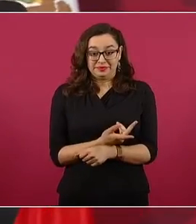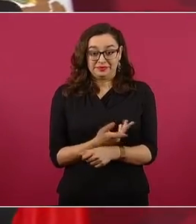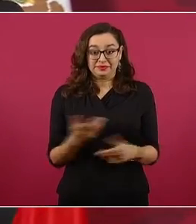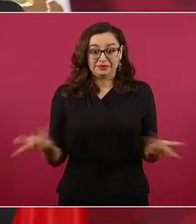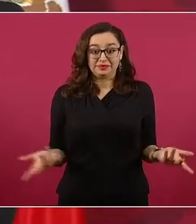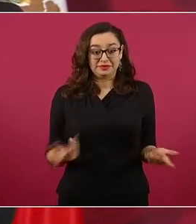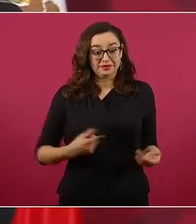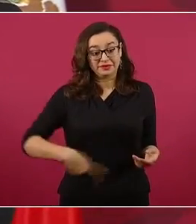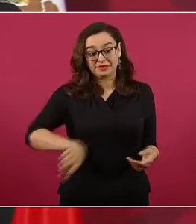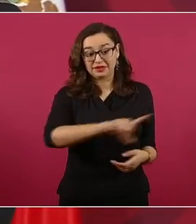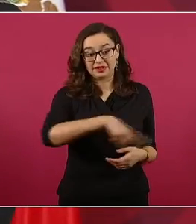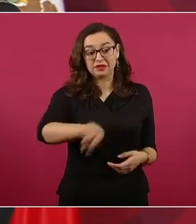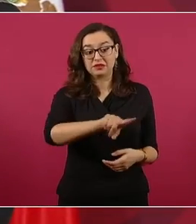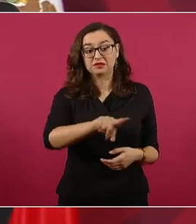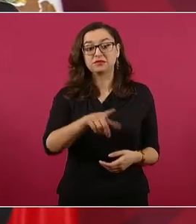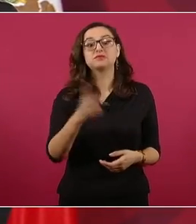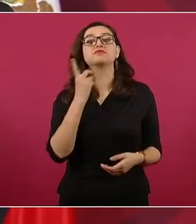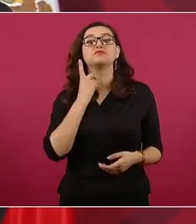legisladores.